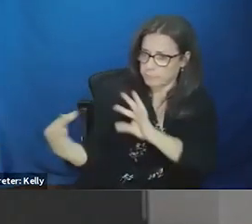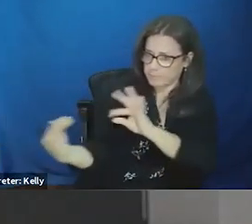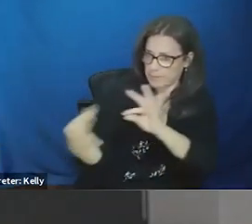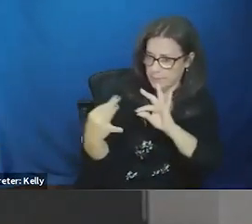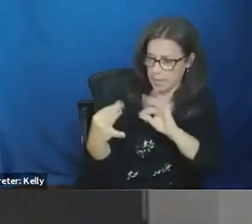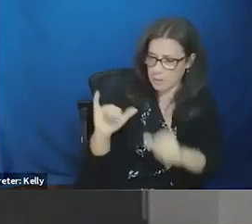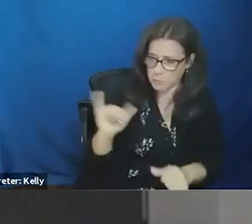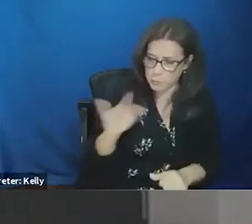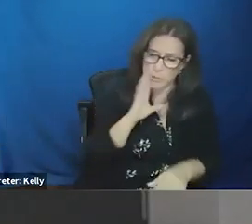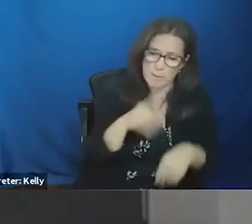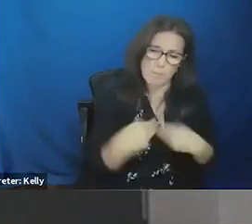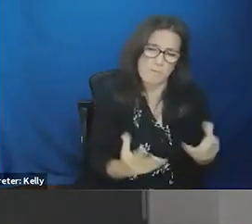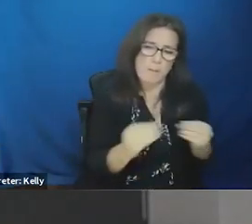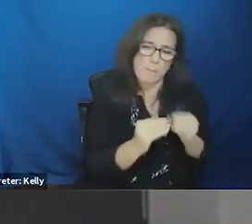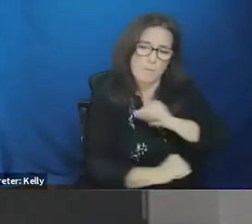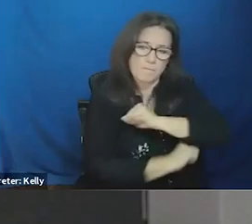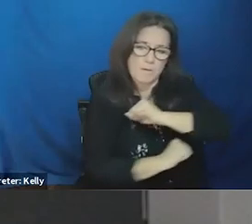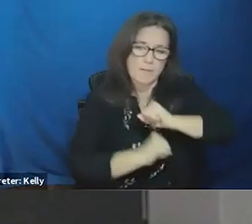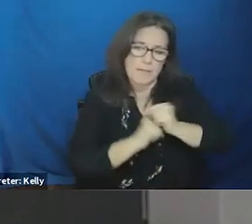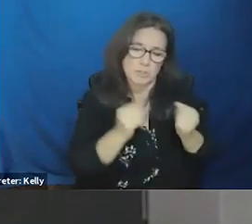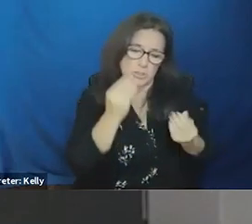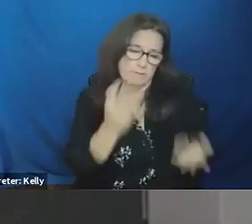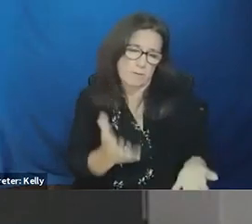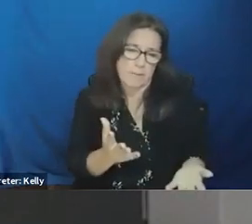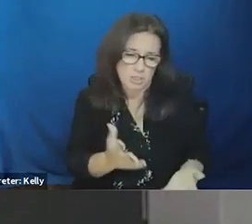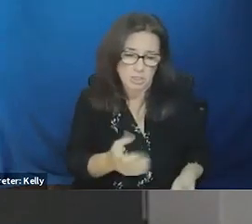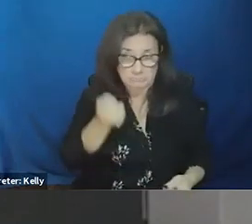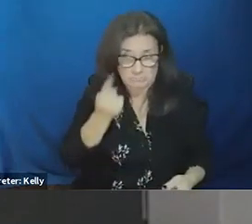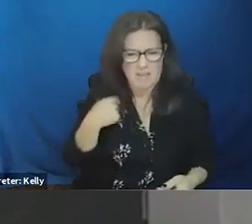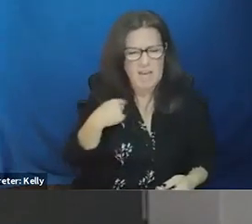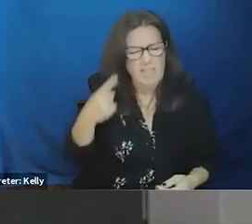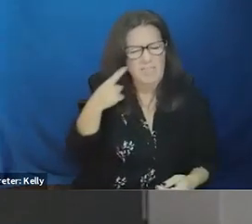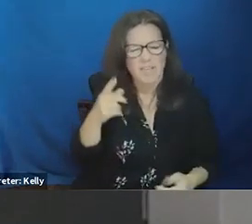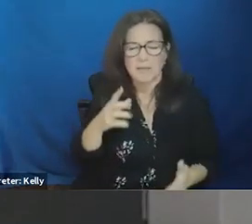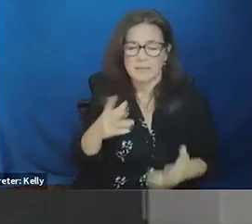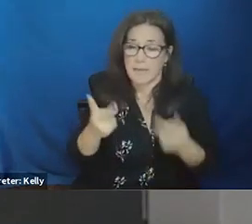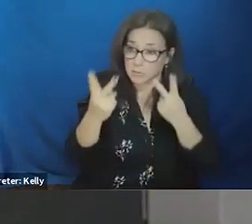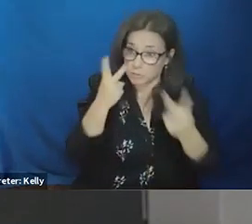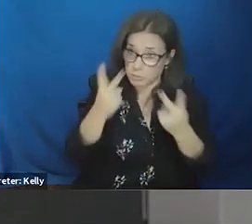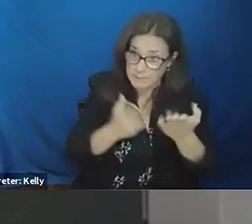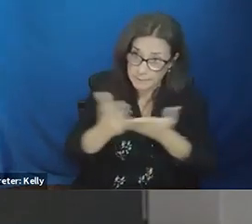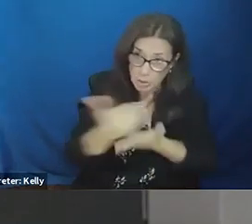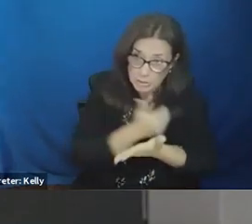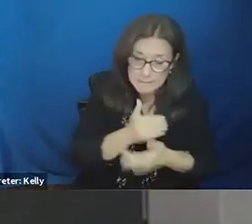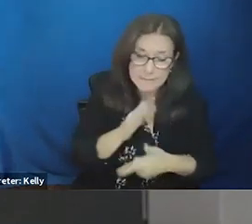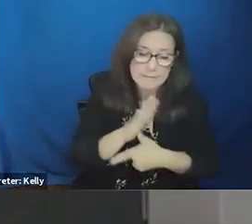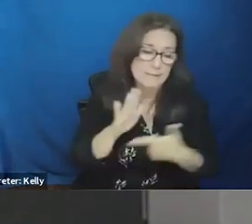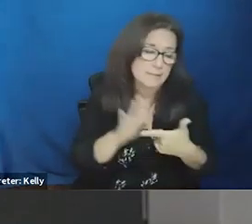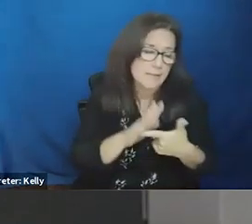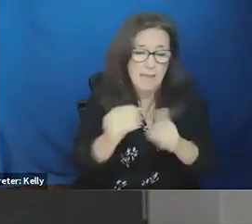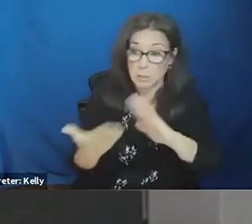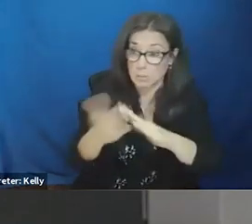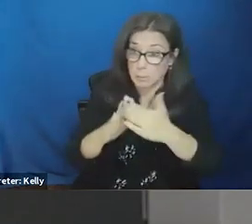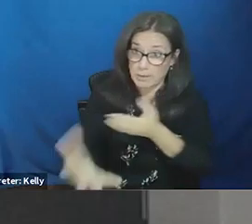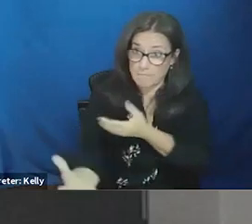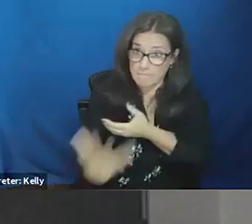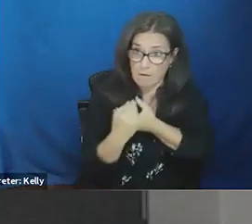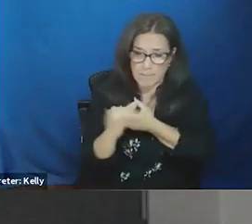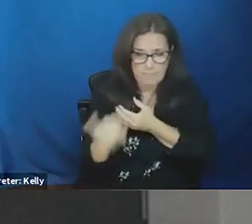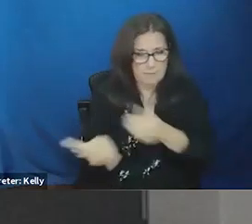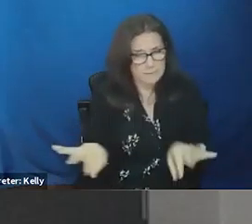o si alguna otra persona pudiera dar sus comentarios después de que yo del mío y le queden información importante porque me parece que la